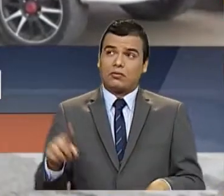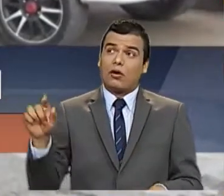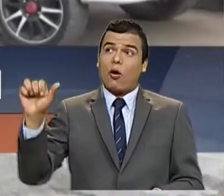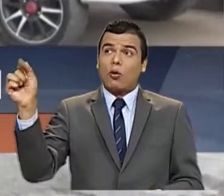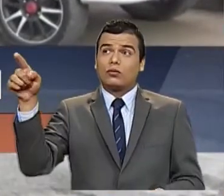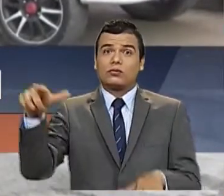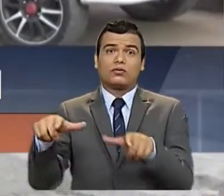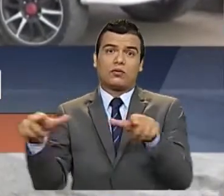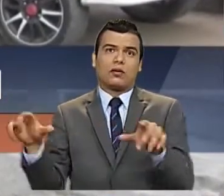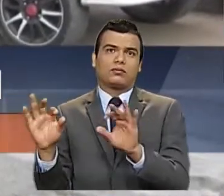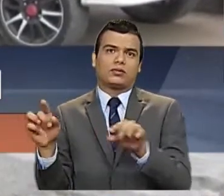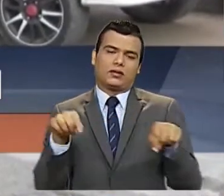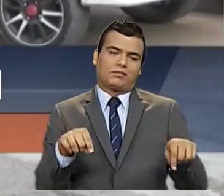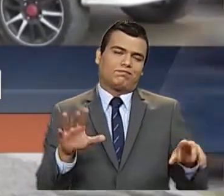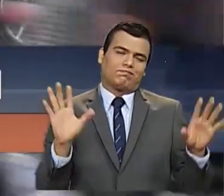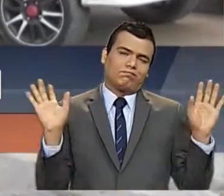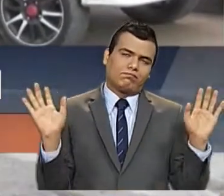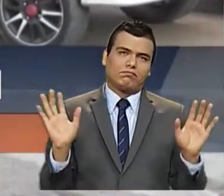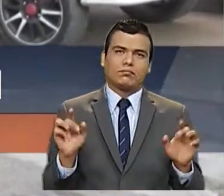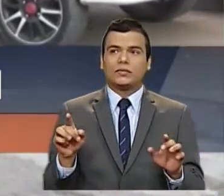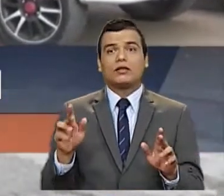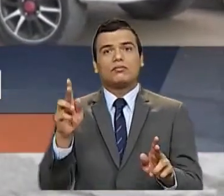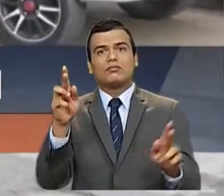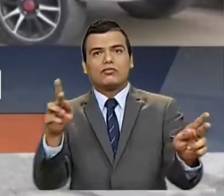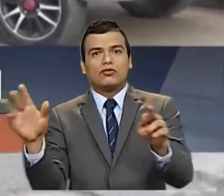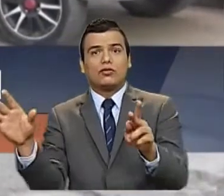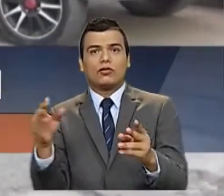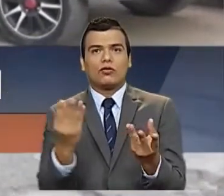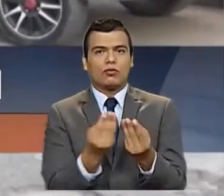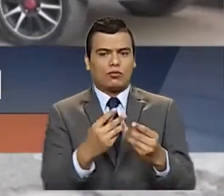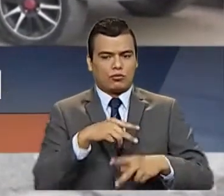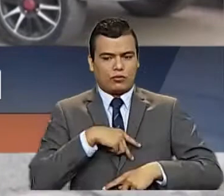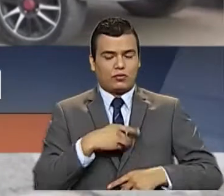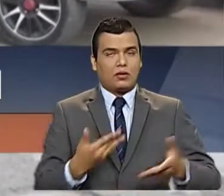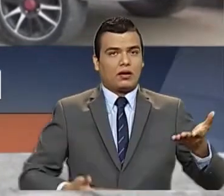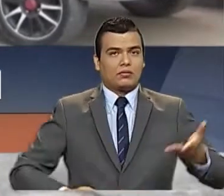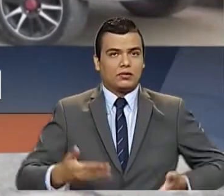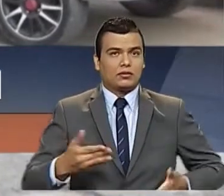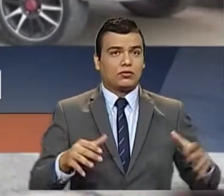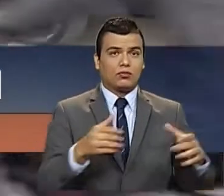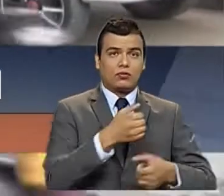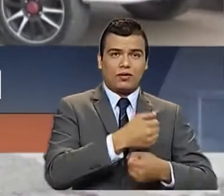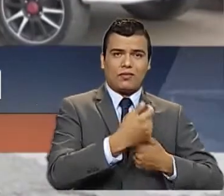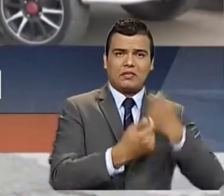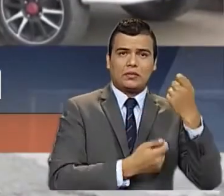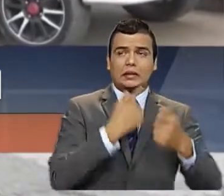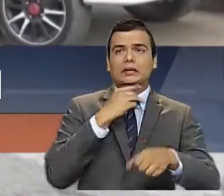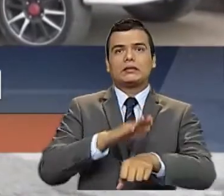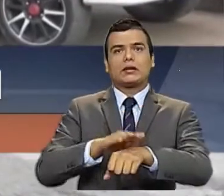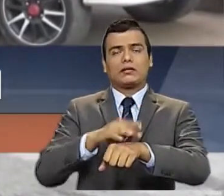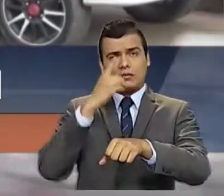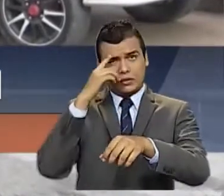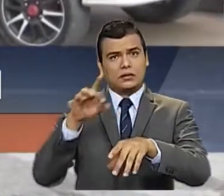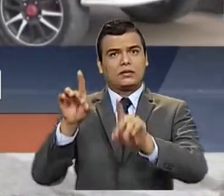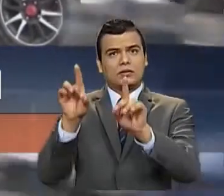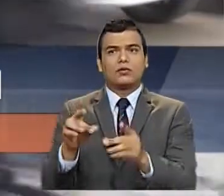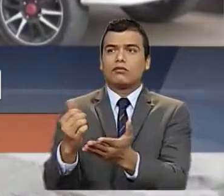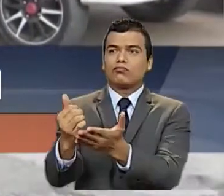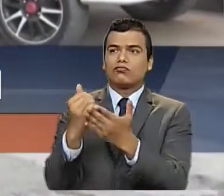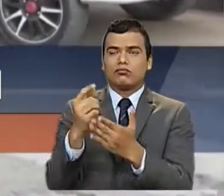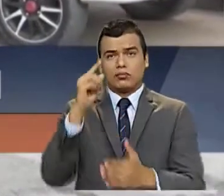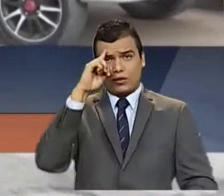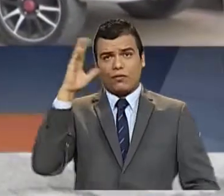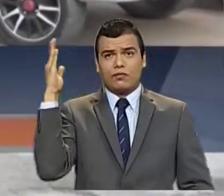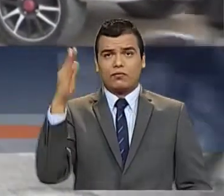de almacenes como los mismos vendedores ambulantes esperan que las disposiciones que se han tomado desde la administración municipal les brinden garantías a